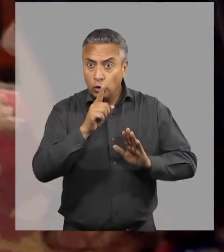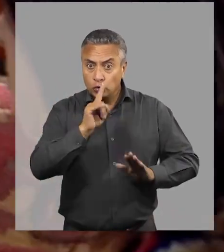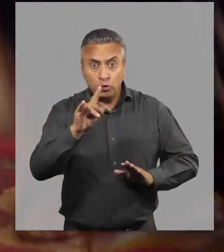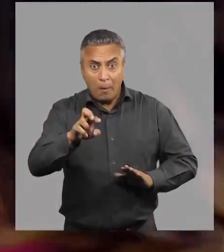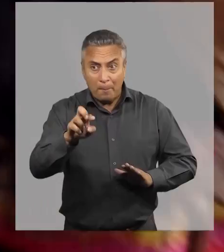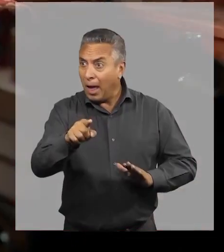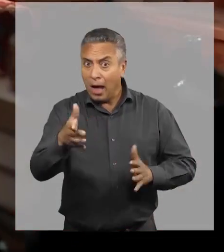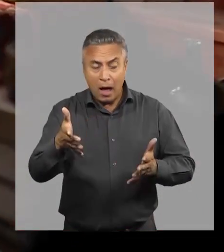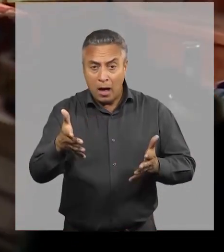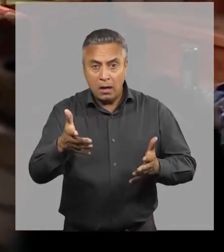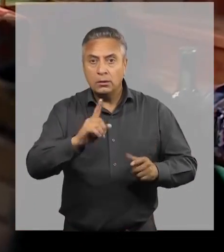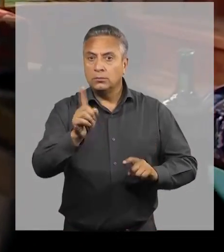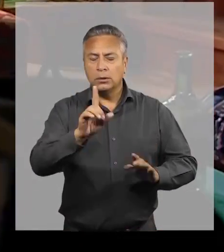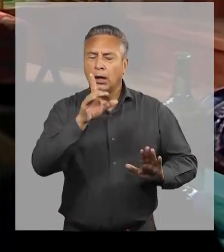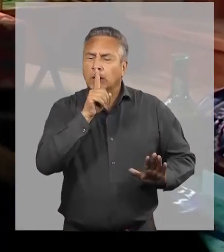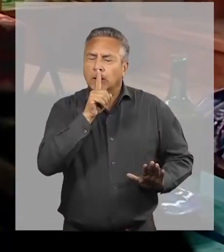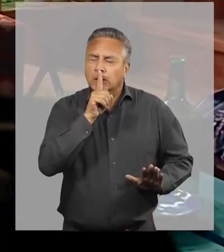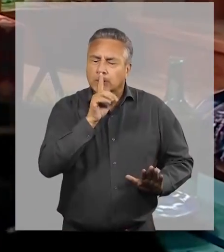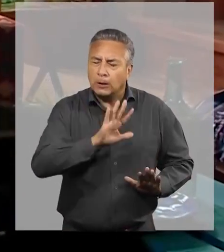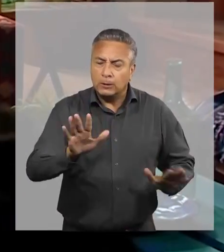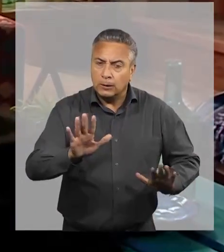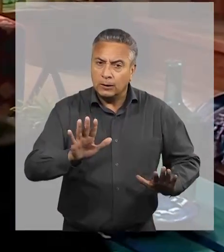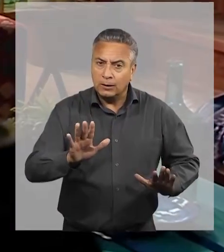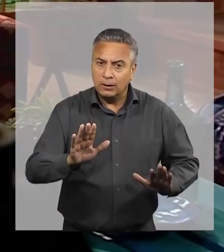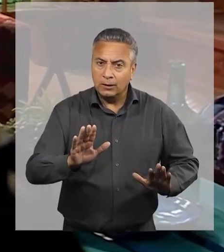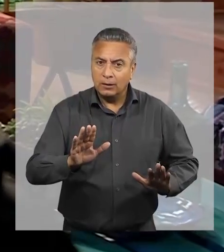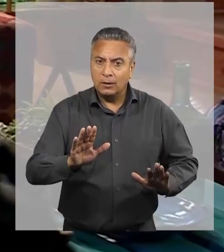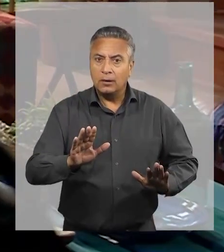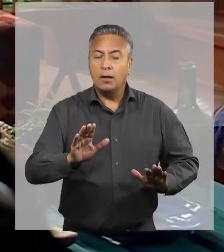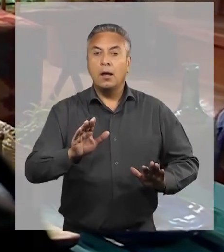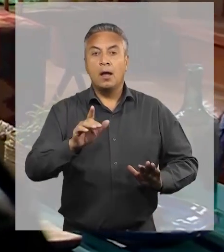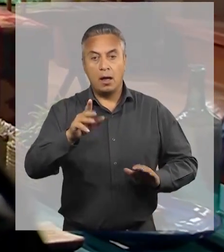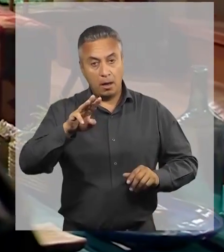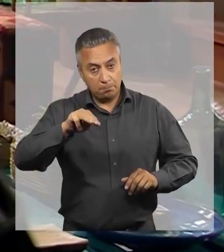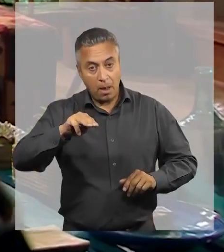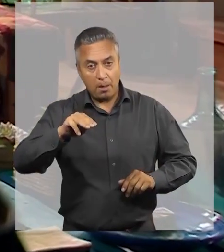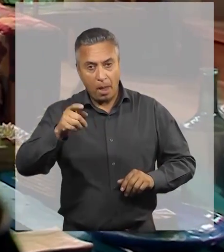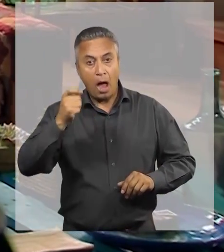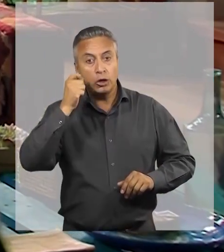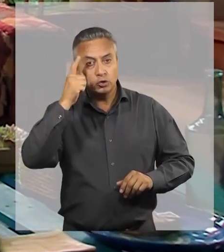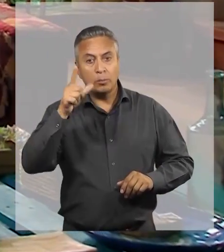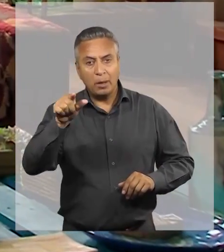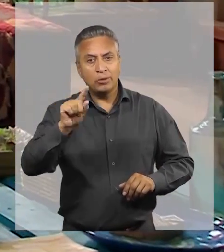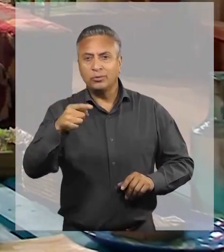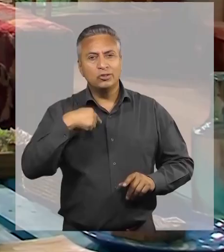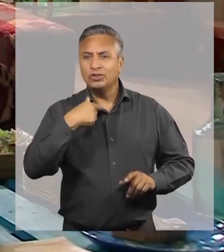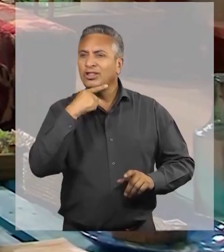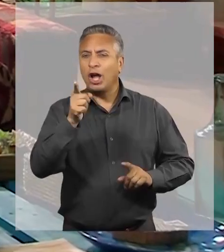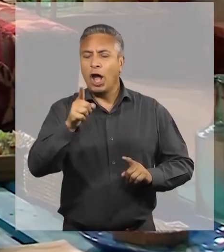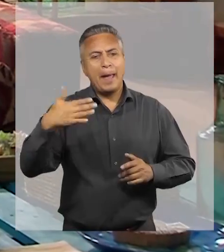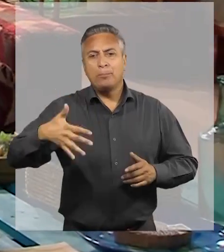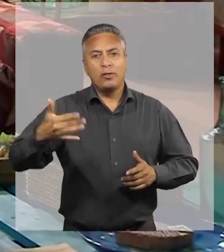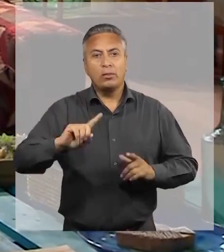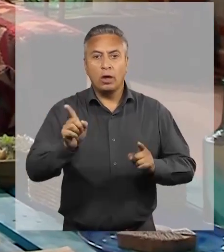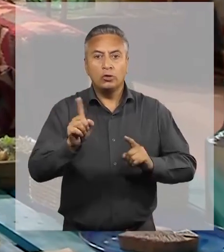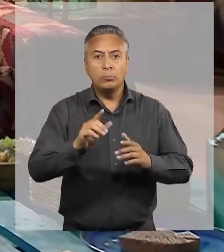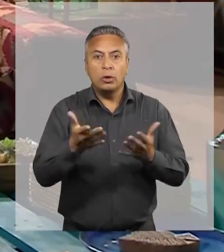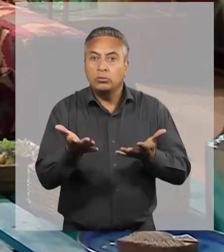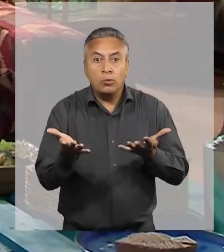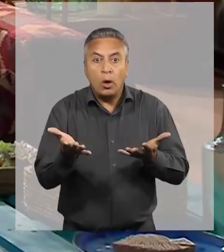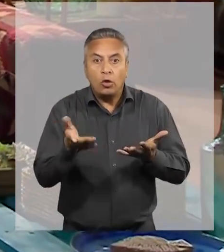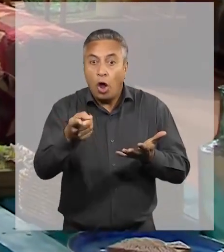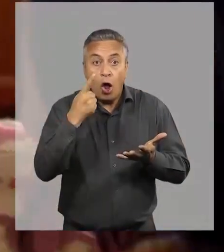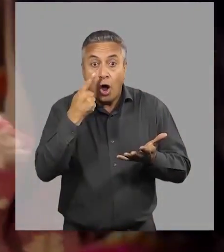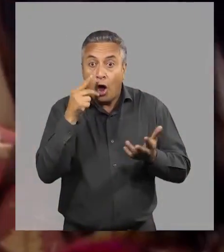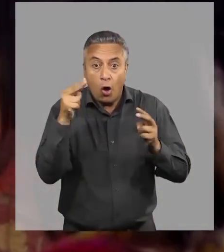¿Apareció tu papá? ¡Cállate! Ya. Sí, mira. Mi mamá supo de él hace poco. Pero no quiero darle mucha importancia.